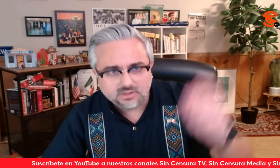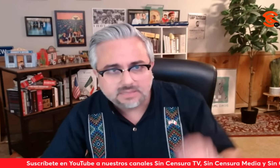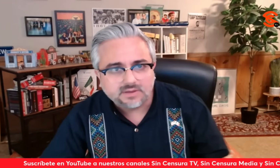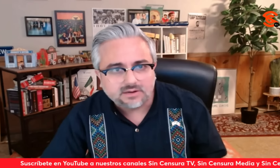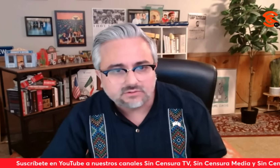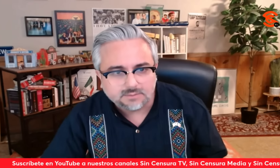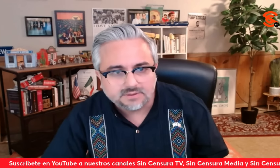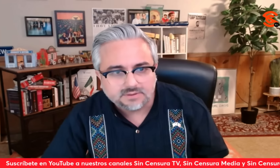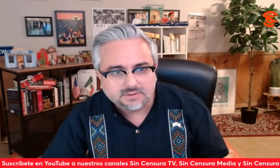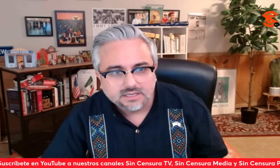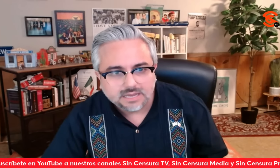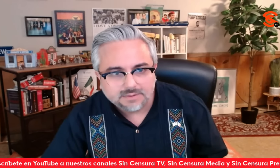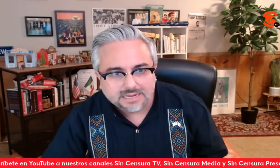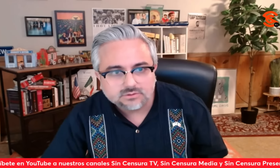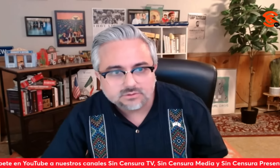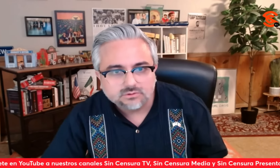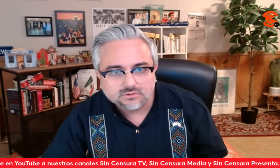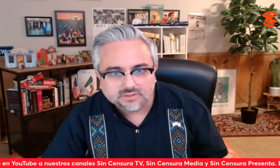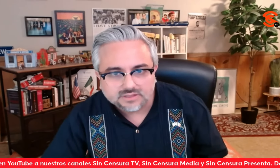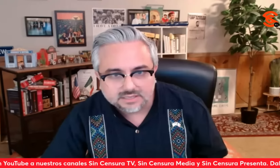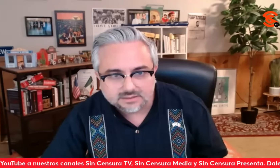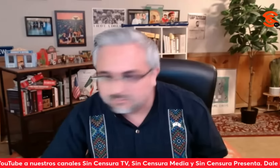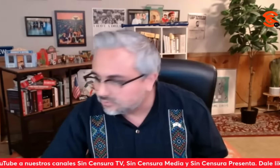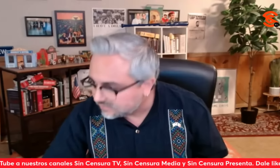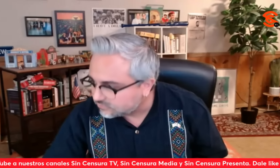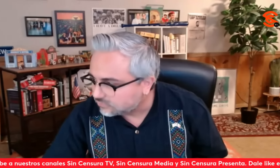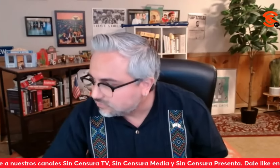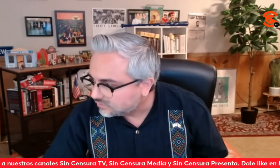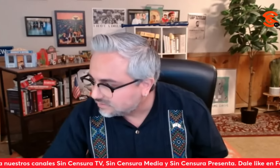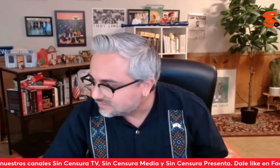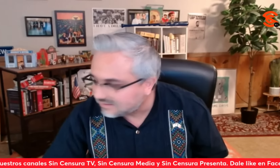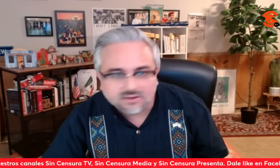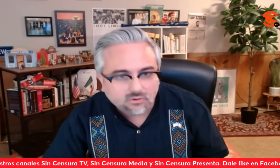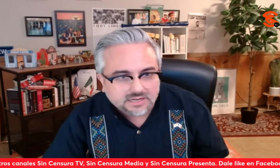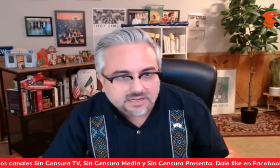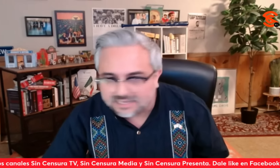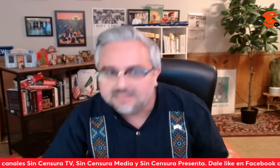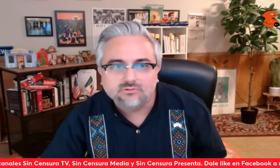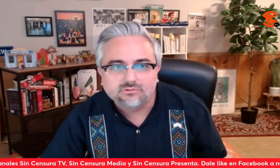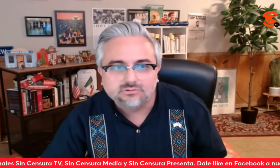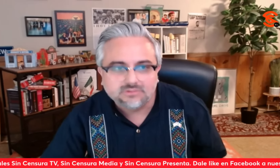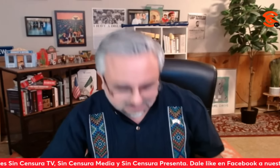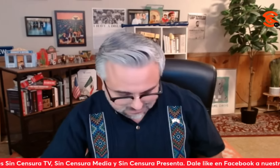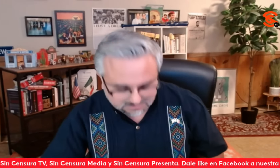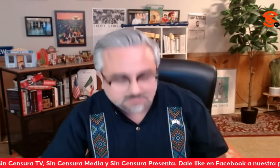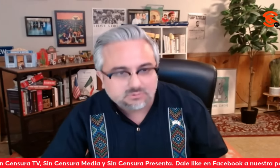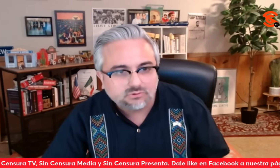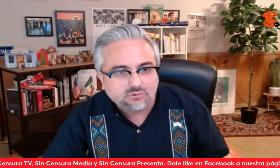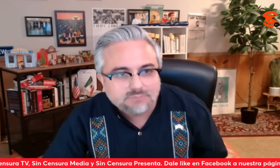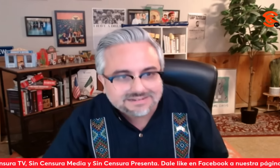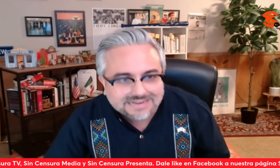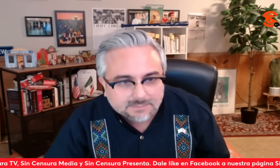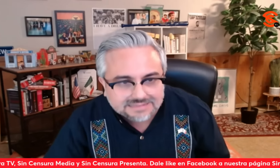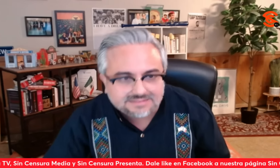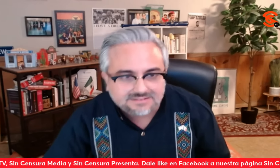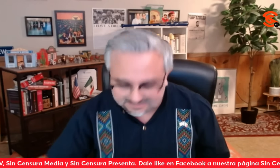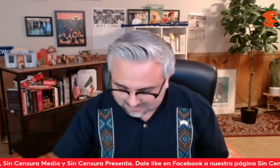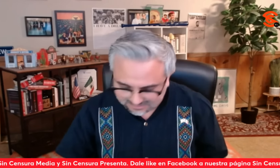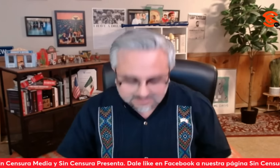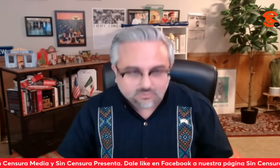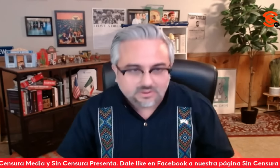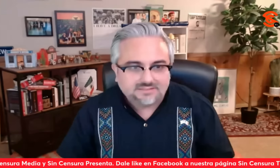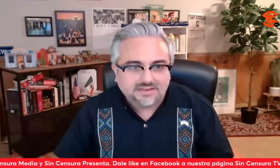pido al equipo que nos grabe hablando de, pues eso, ¿no? Esta crónica de los episodios más